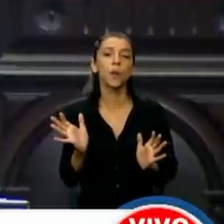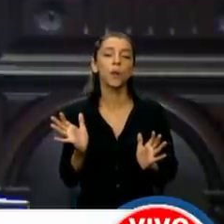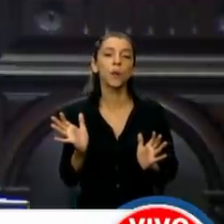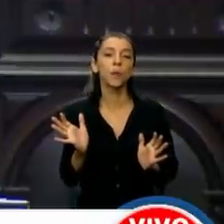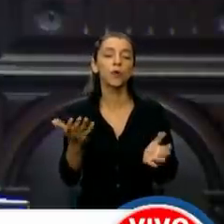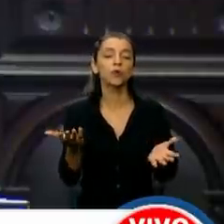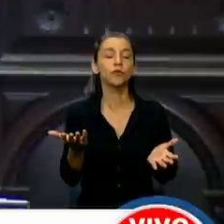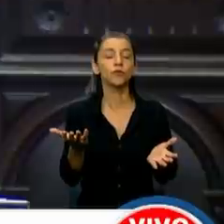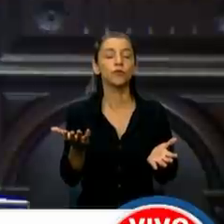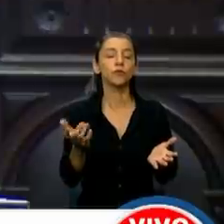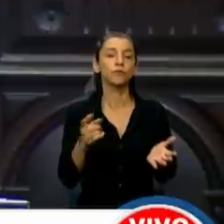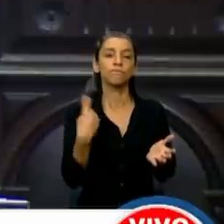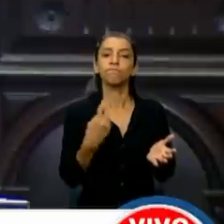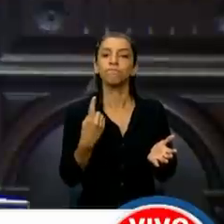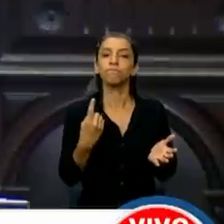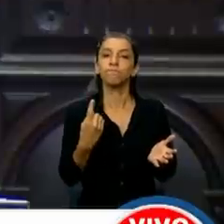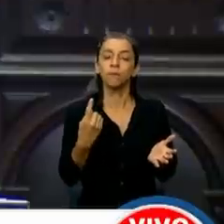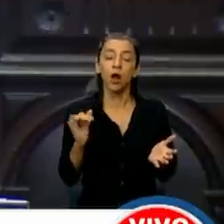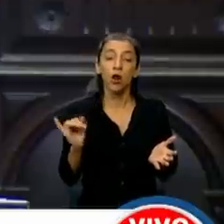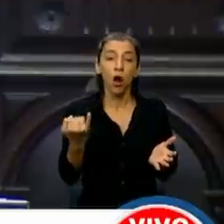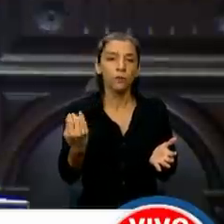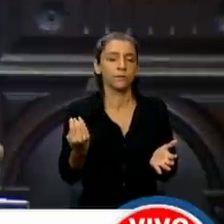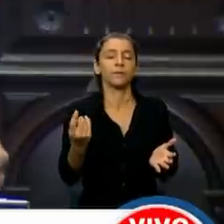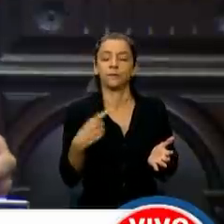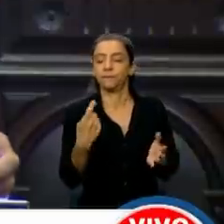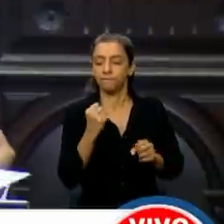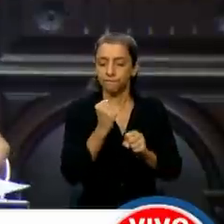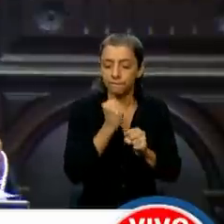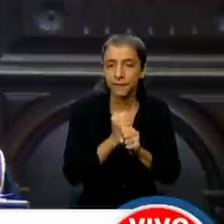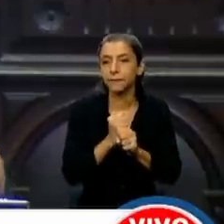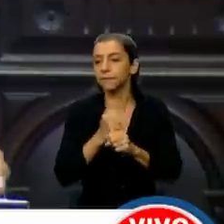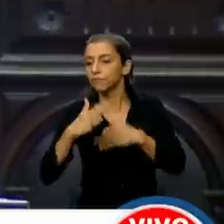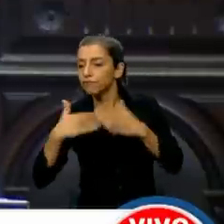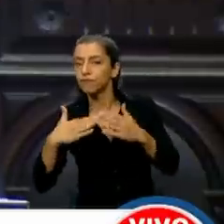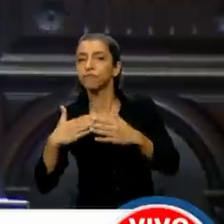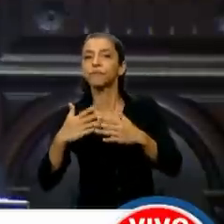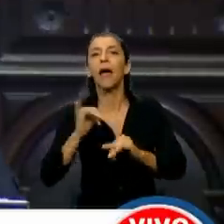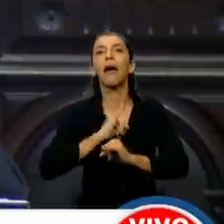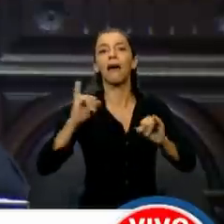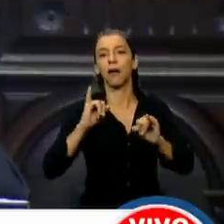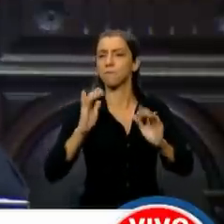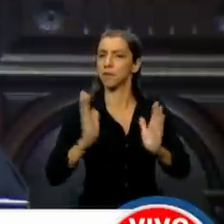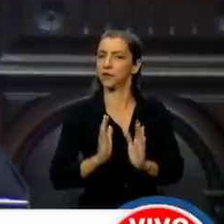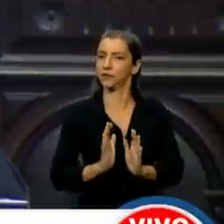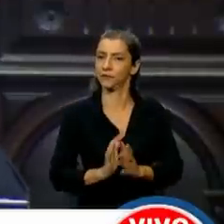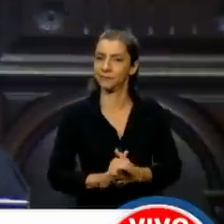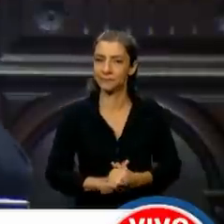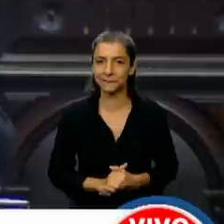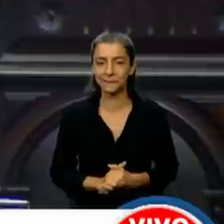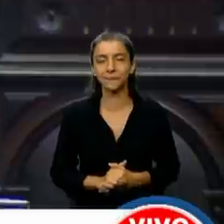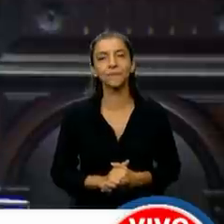trabajar hacer obras y no tantos anuncios acá escuché en este recinto